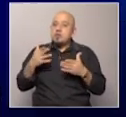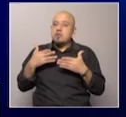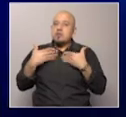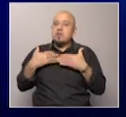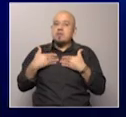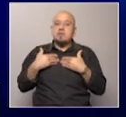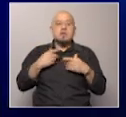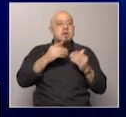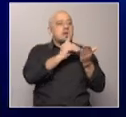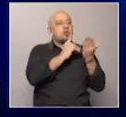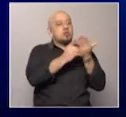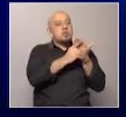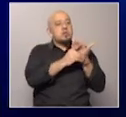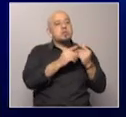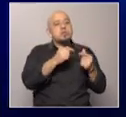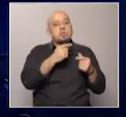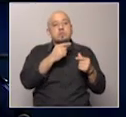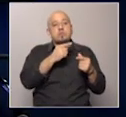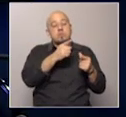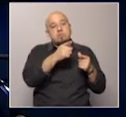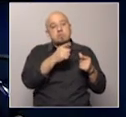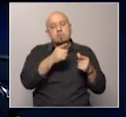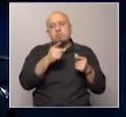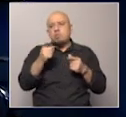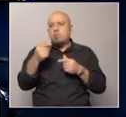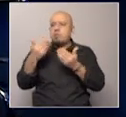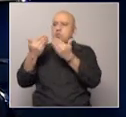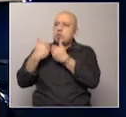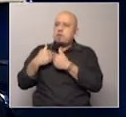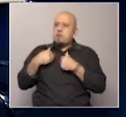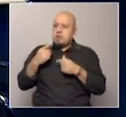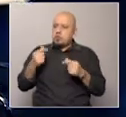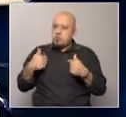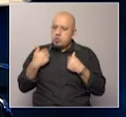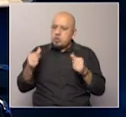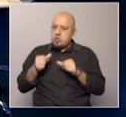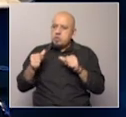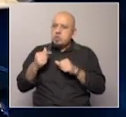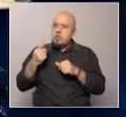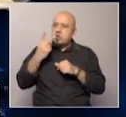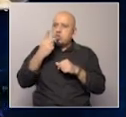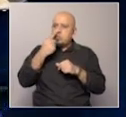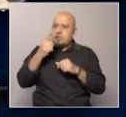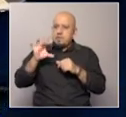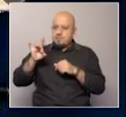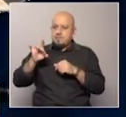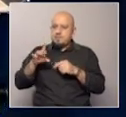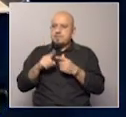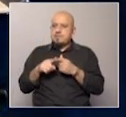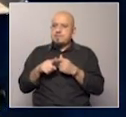concreto hay proyectos concretos por lo que vos me preguntabas por ejemplo una cosa que hicimos mucho hincapié en la edición 2015 fue